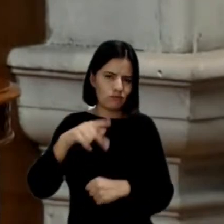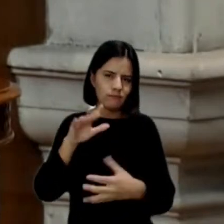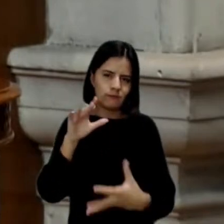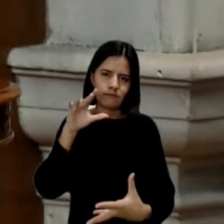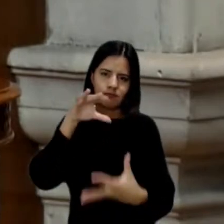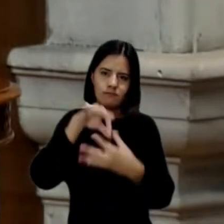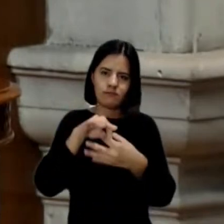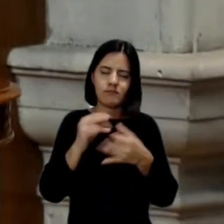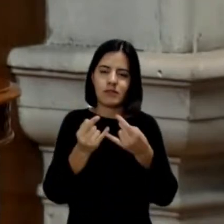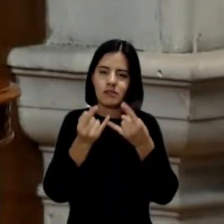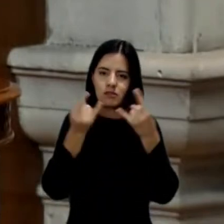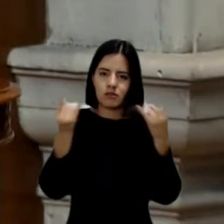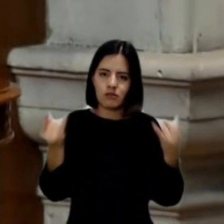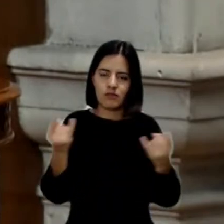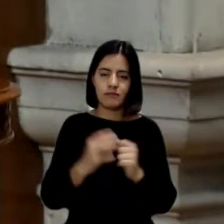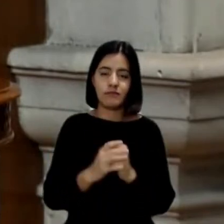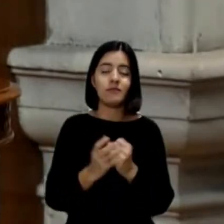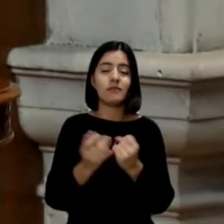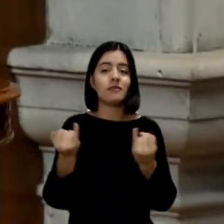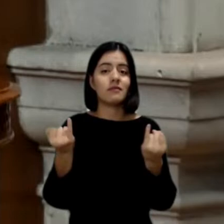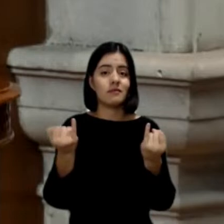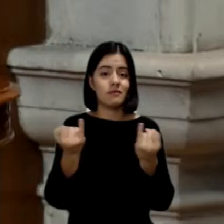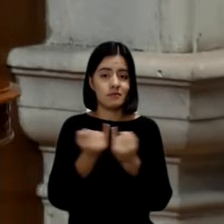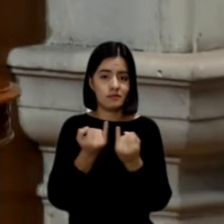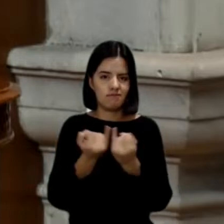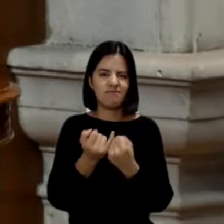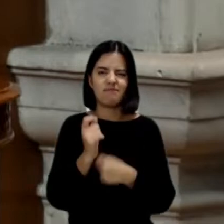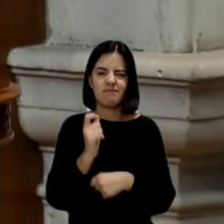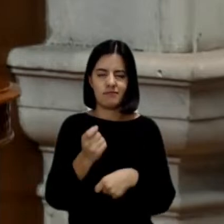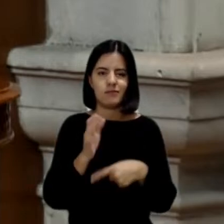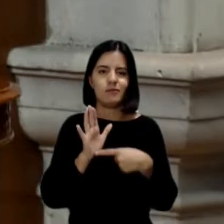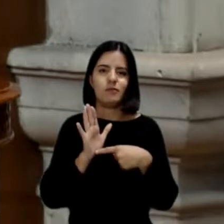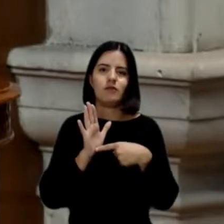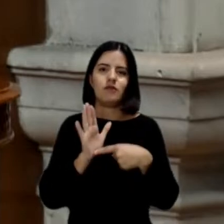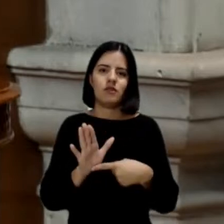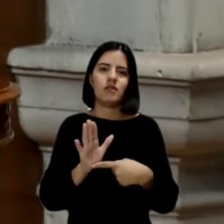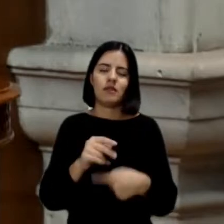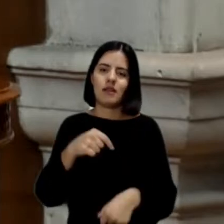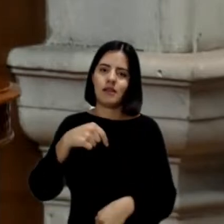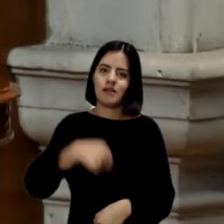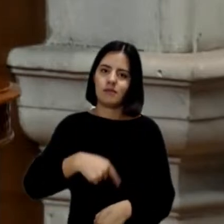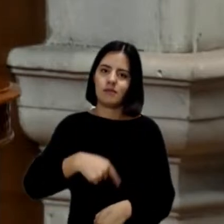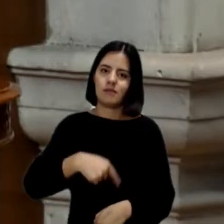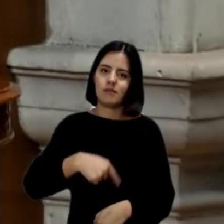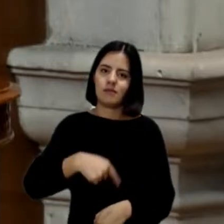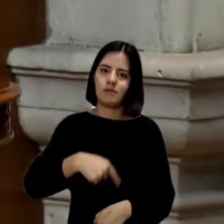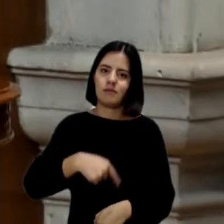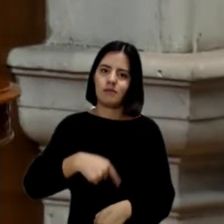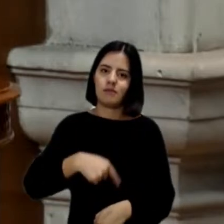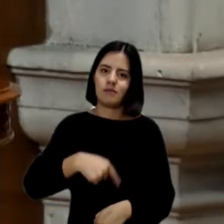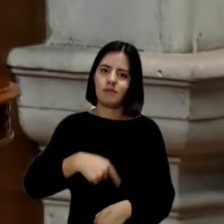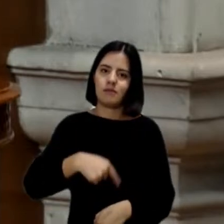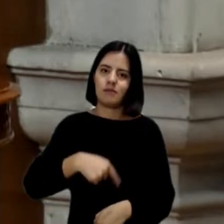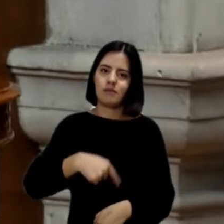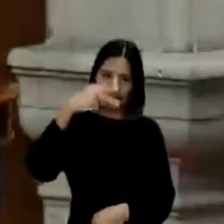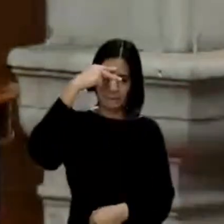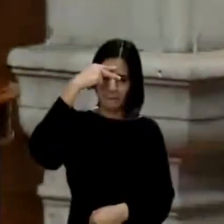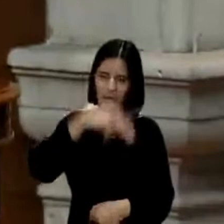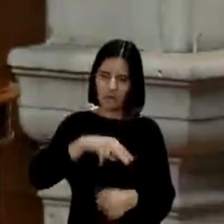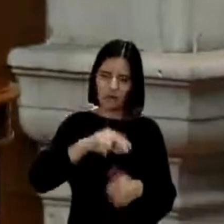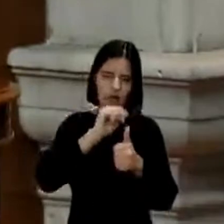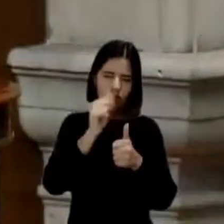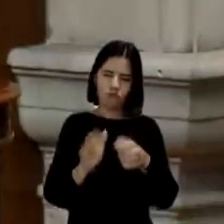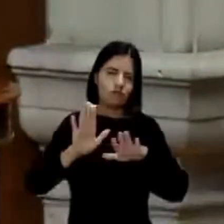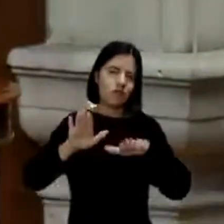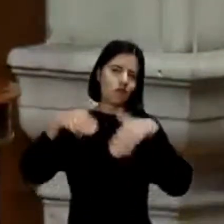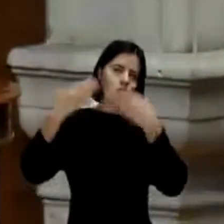historia, pero también es un ejemplo de lo mejor que tiene México para ofrecer al mundo. El rebozo, o